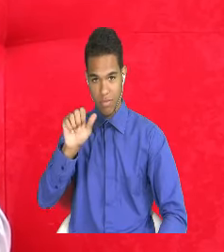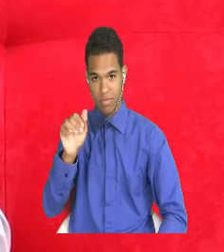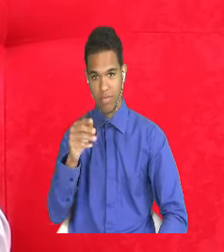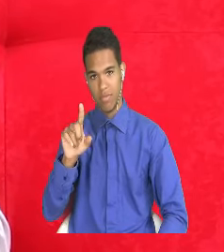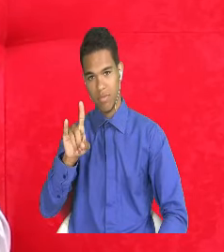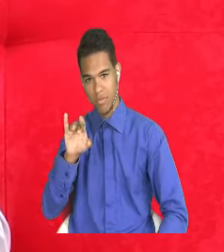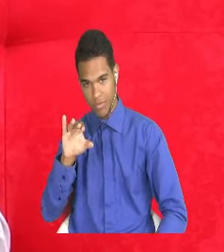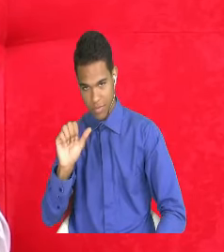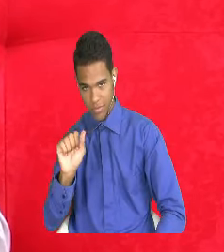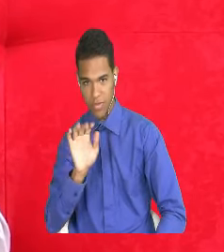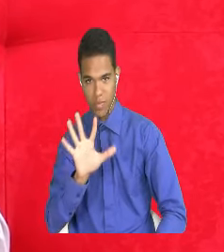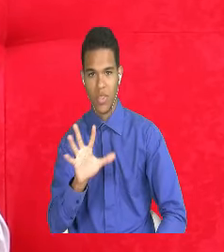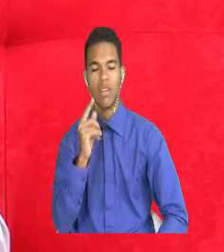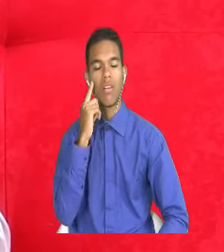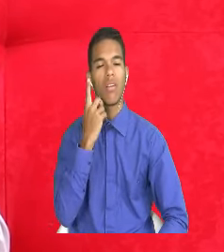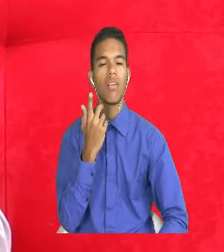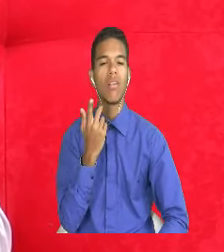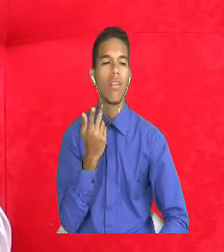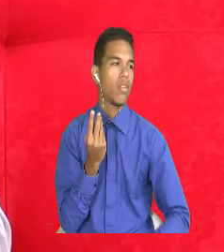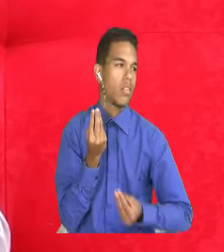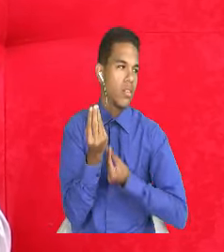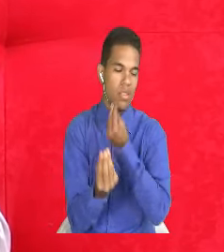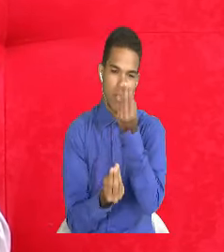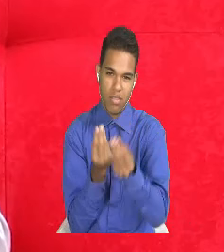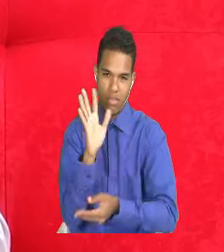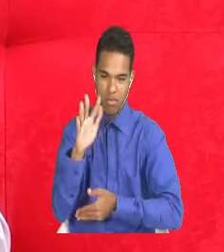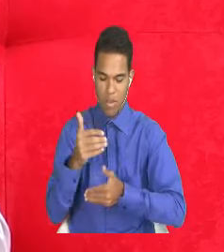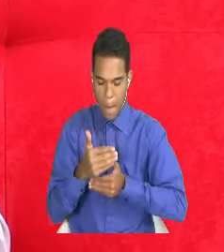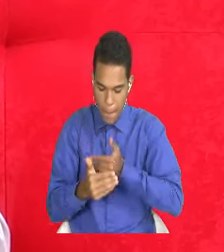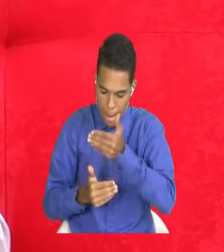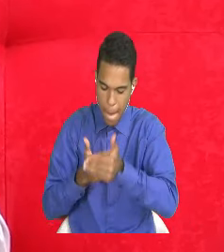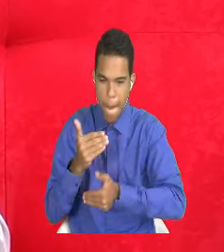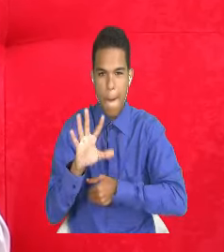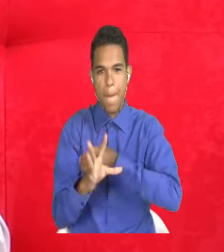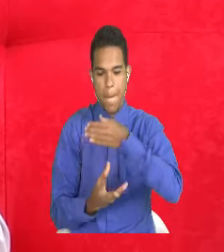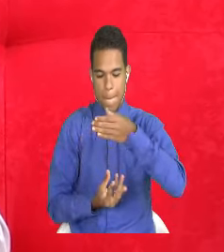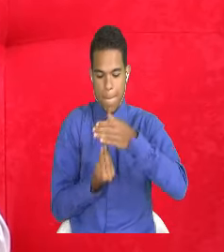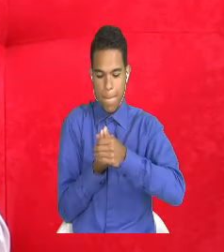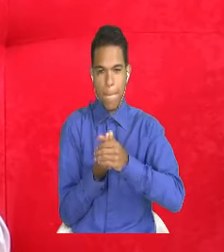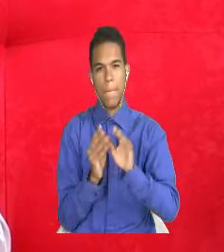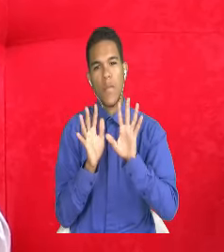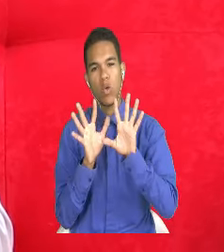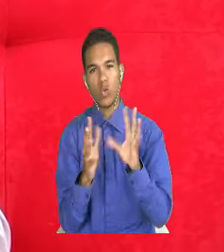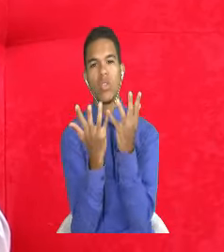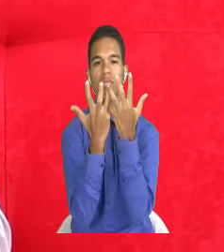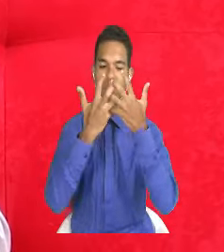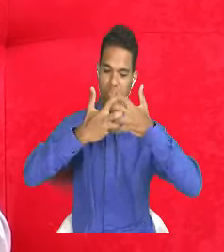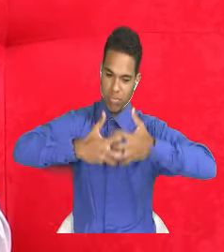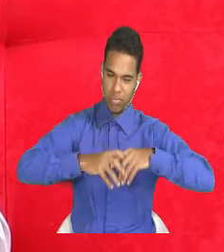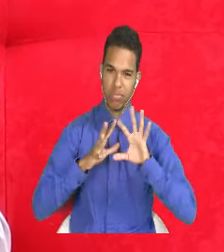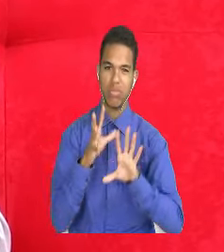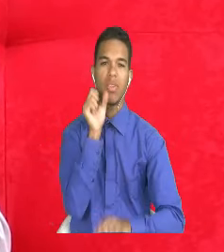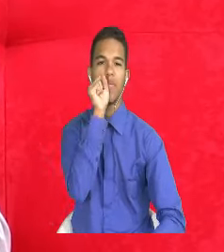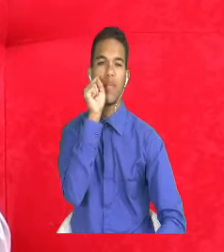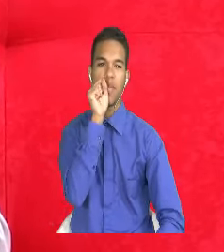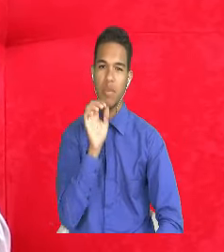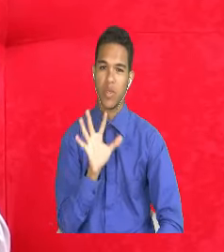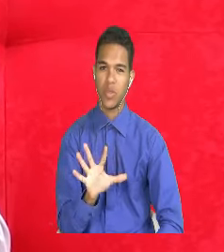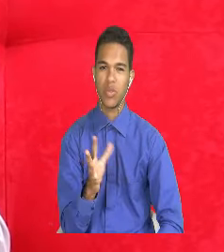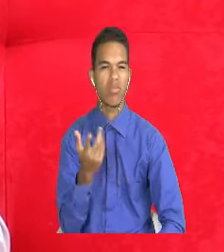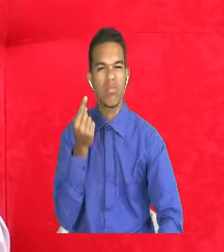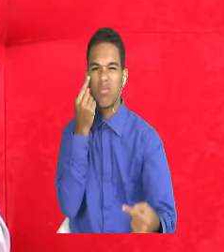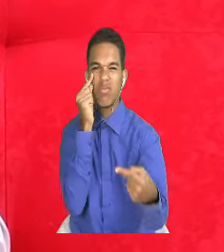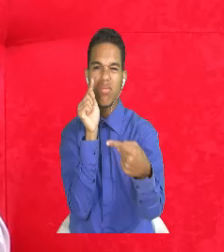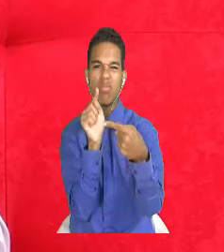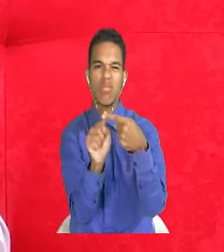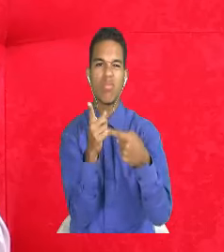clínica de una iniciativa privada de socios y empresarios barranqueños que está encaminada a atender